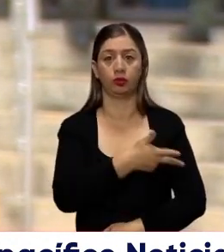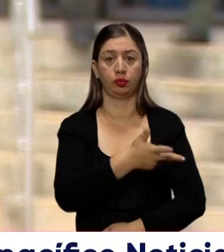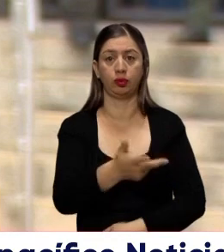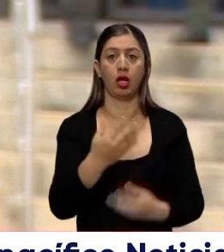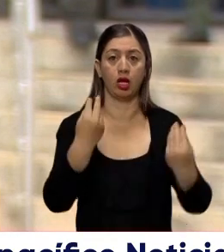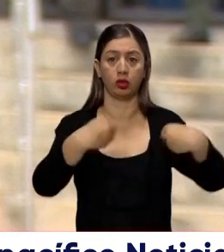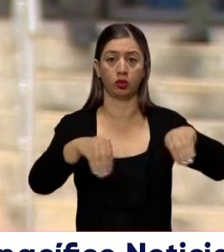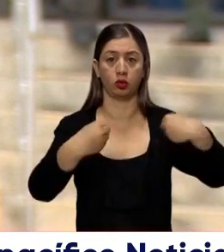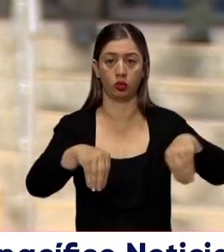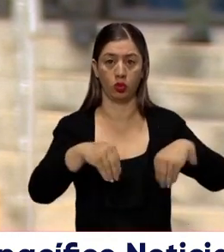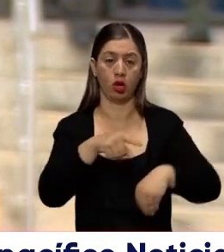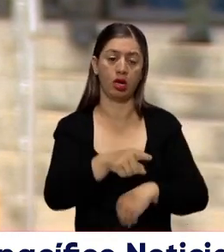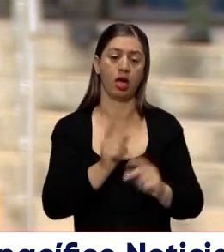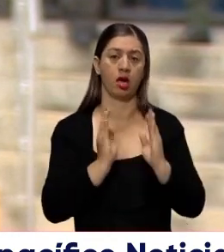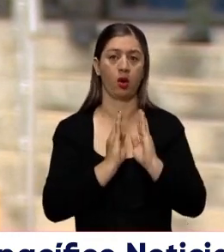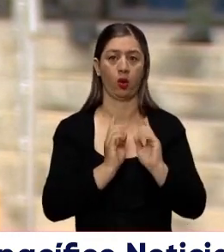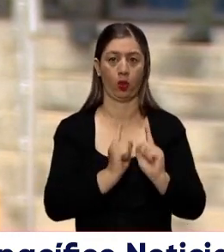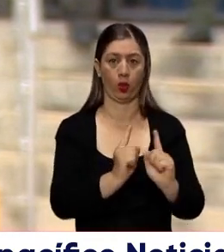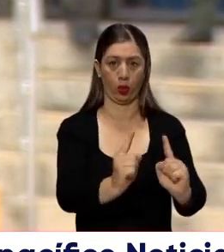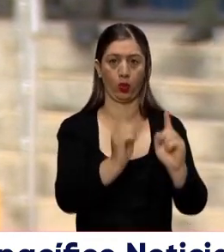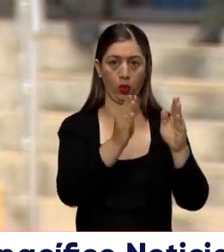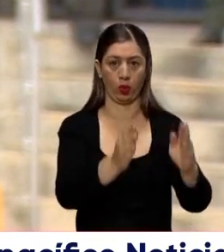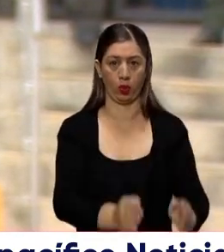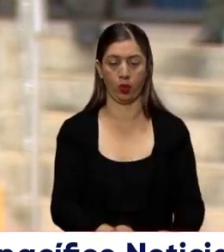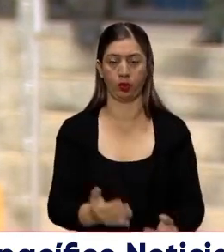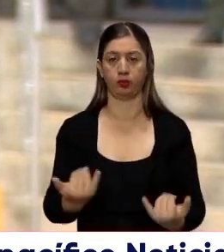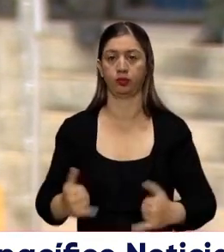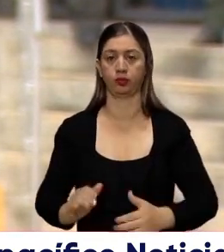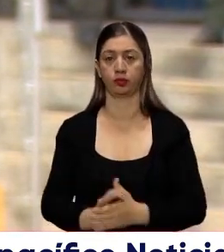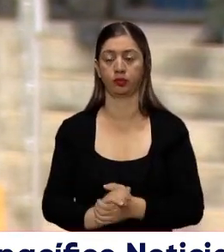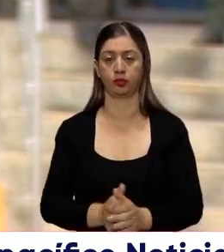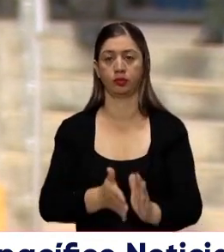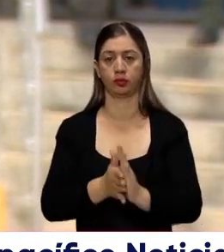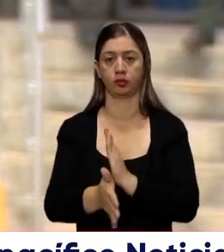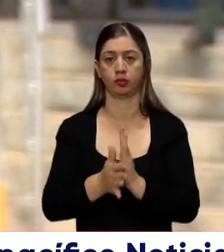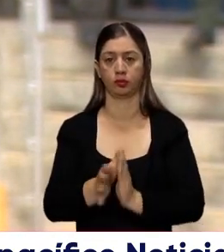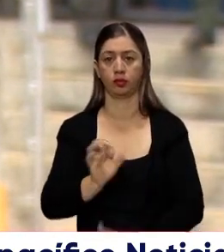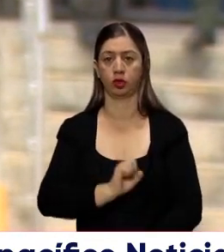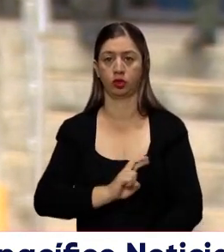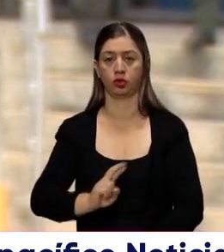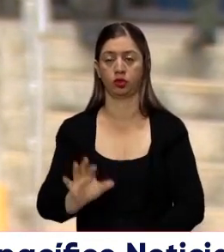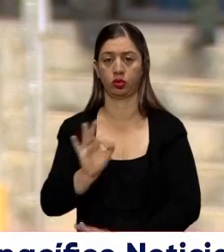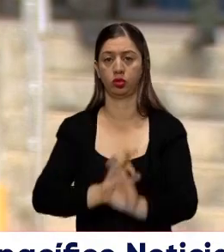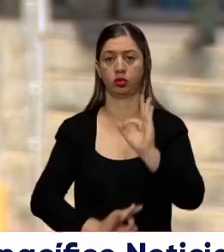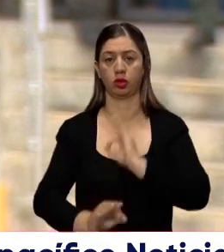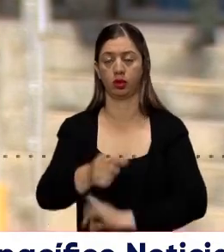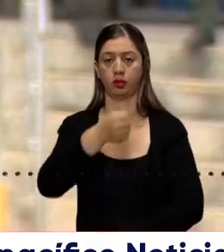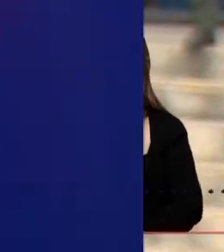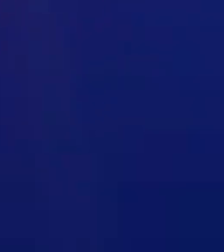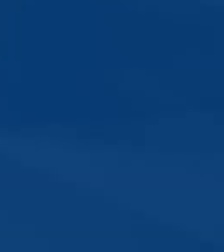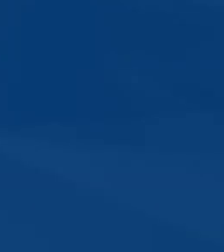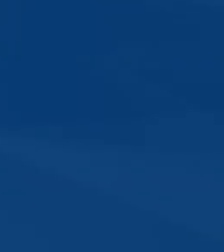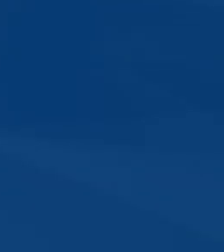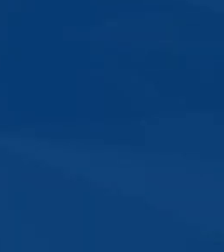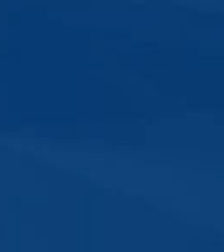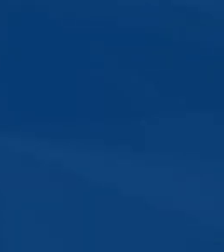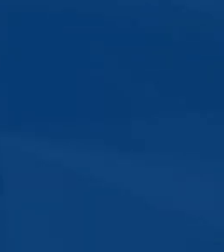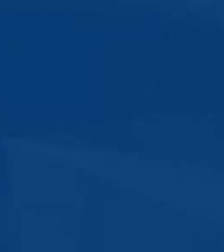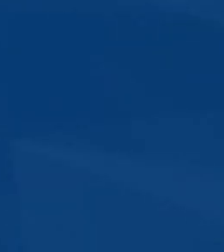cristiana sepultura. Con esta información me despido desde Medicina Legal en el sur de Cali. Alejandro Muñoz, Telepacífico Noticias.